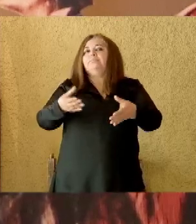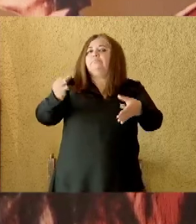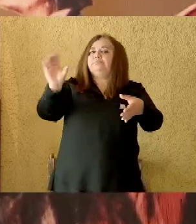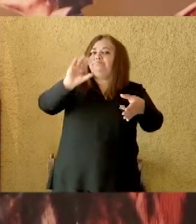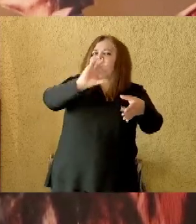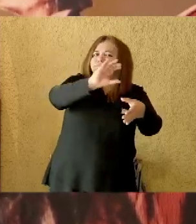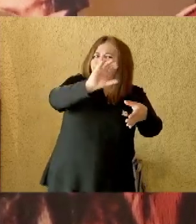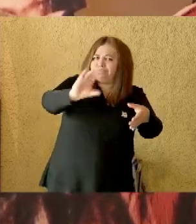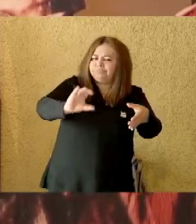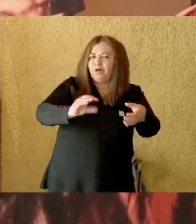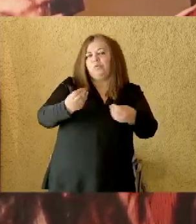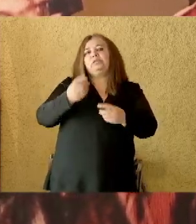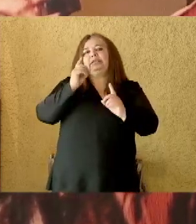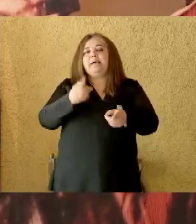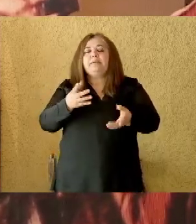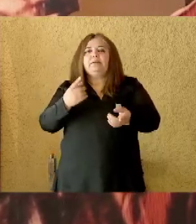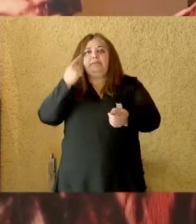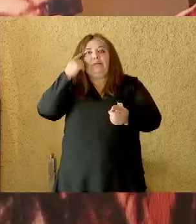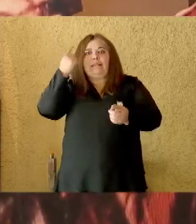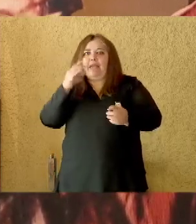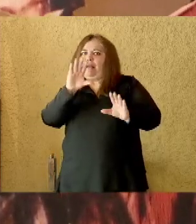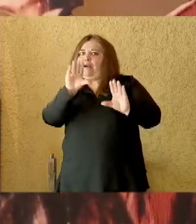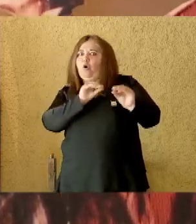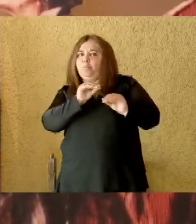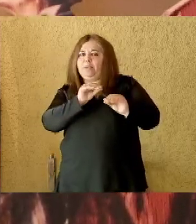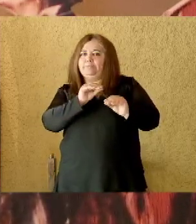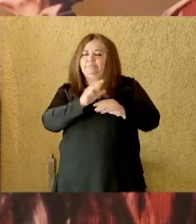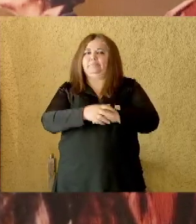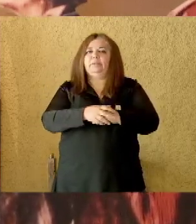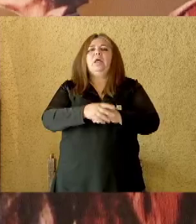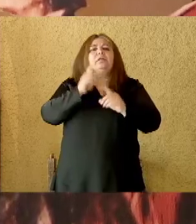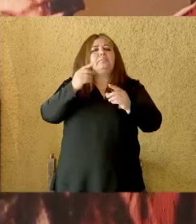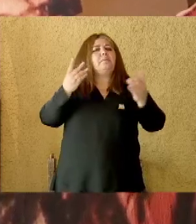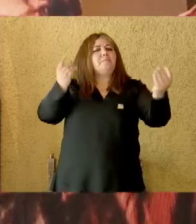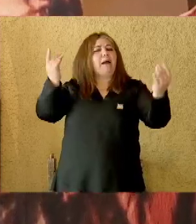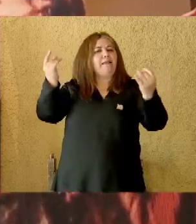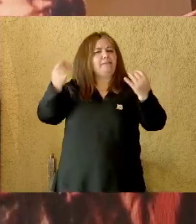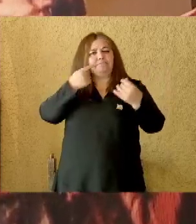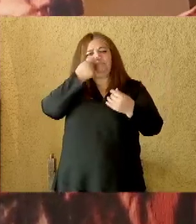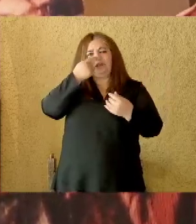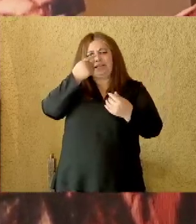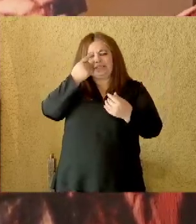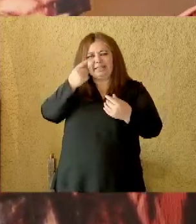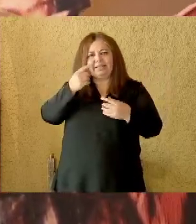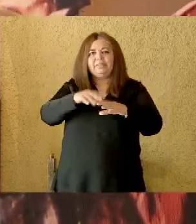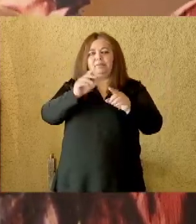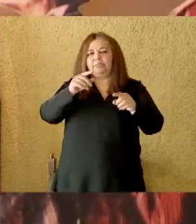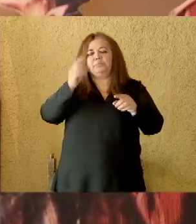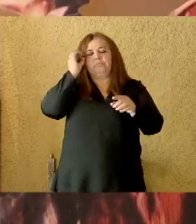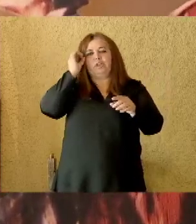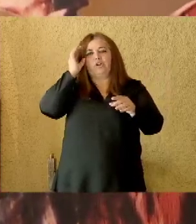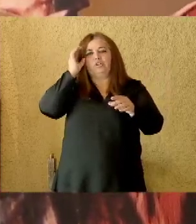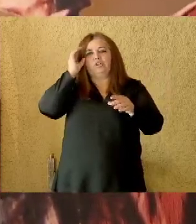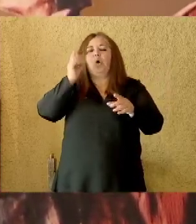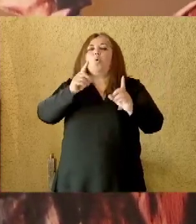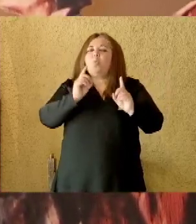Bueno, pueden ahora también robarse alguna idea desde allí. Y también una danza muy, pero muy interesante, porque es a los pies del museo, perdón, del monumento